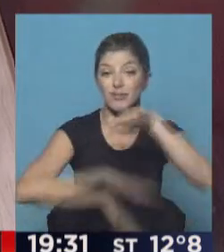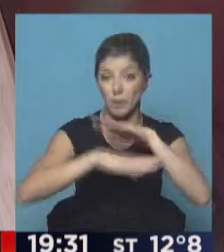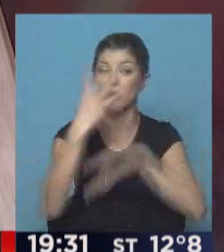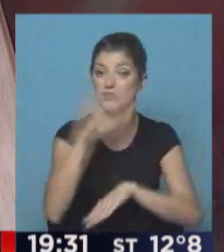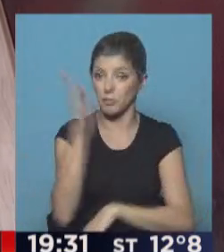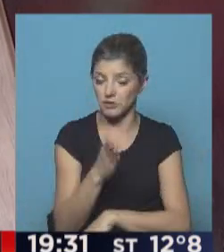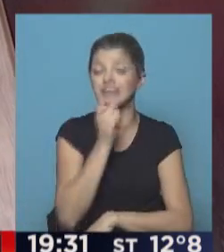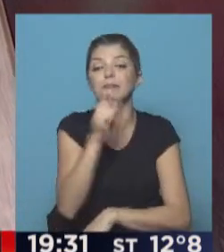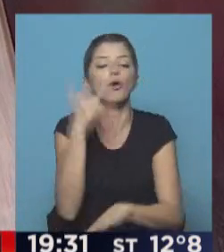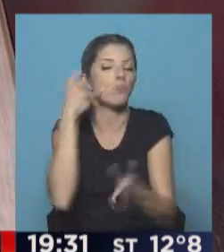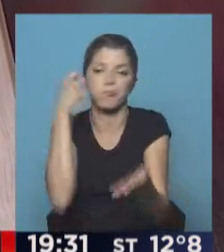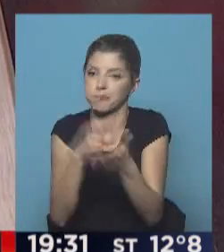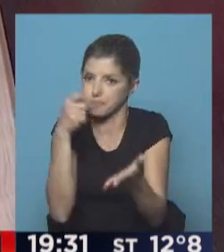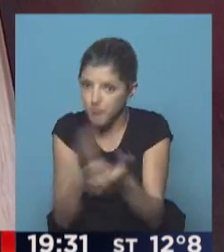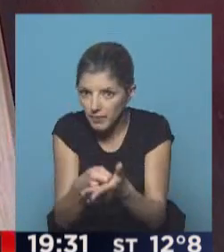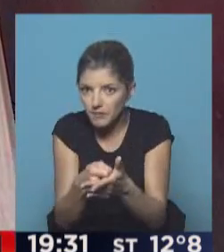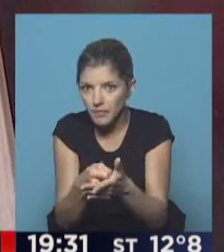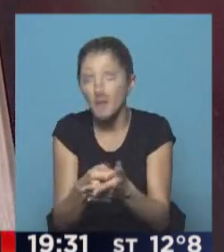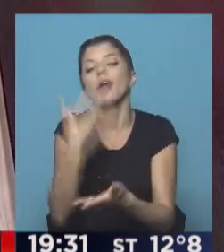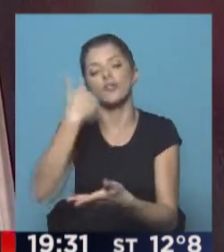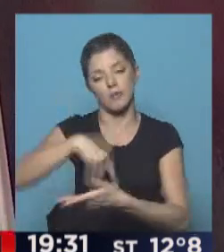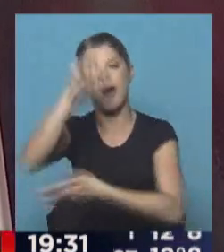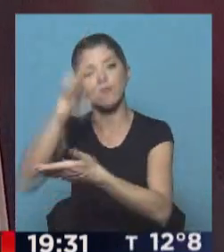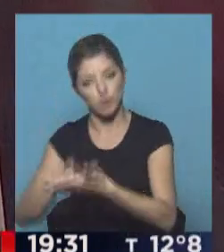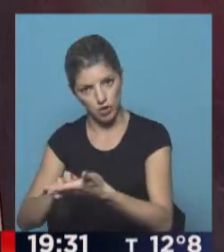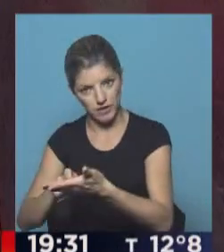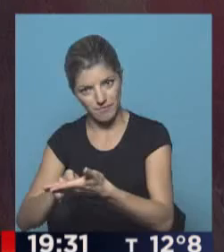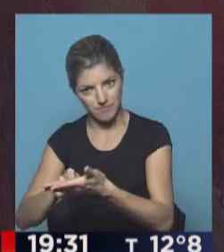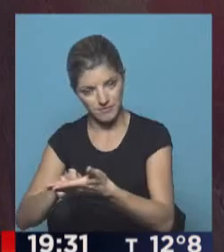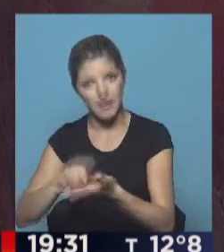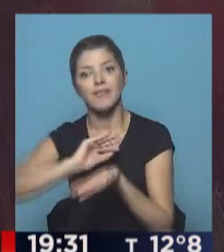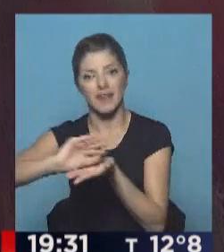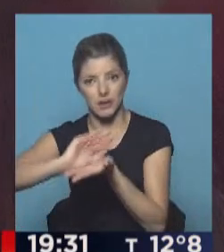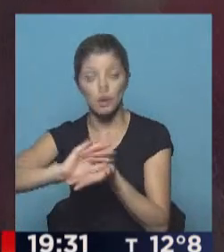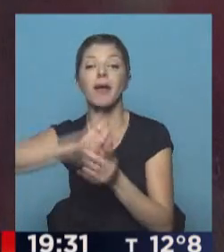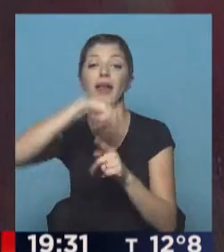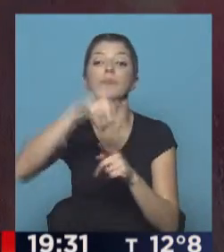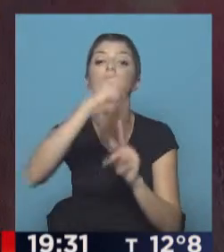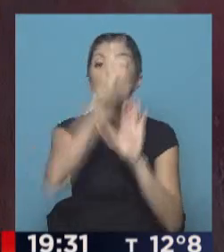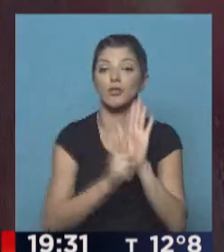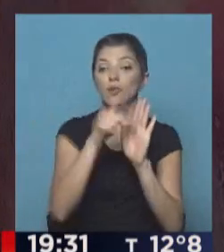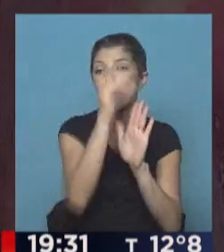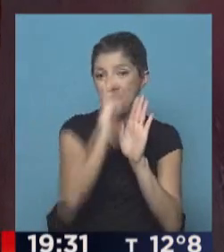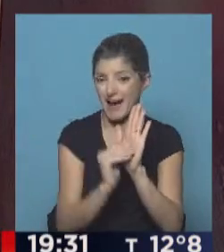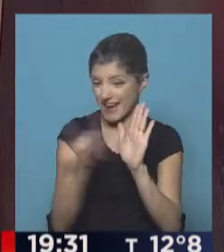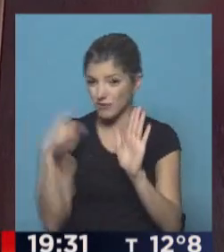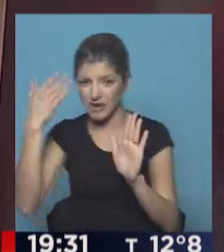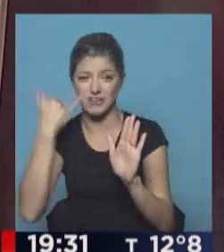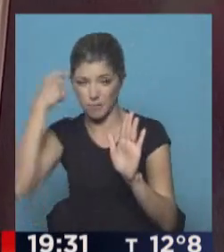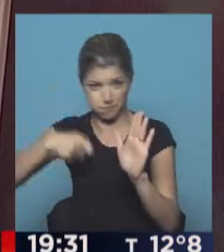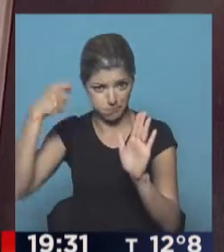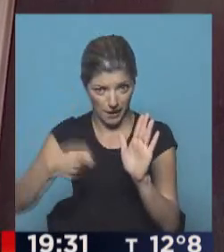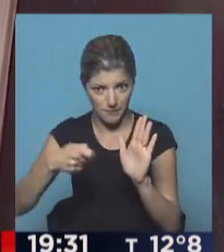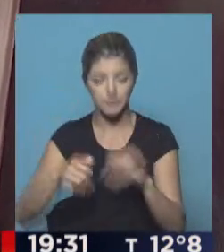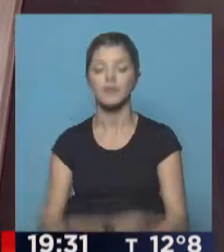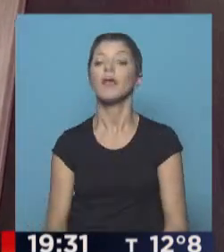y si ya pagó y pagó más, le va a llegar una nota de crédito para debitar en la siguiente factura. Y además respecto, esto lo dije solo para